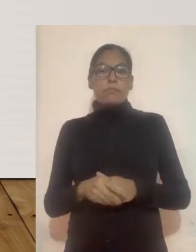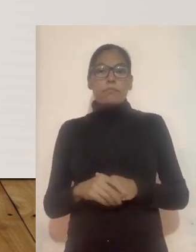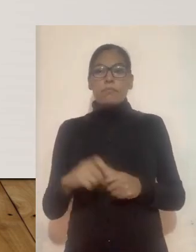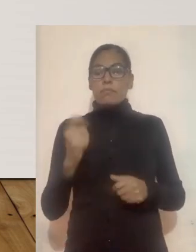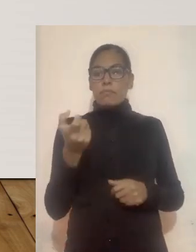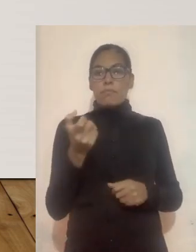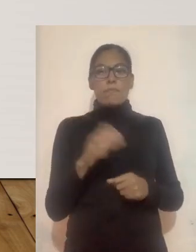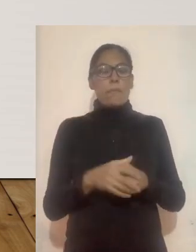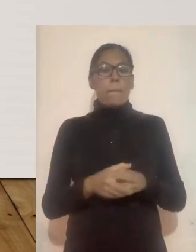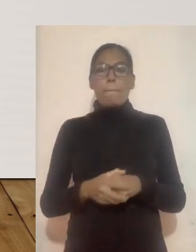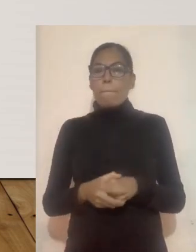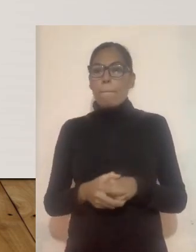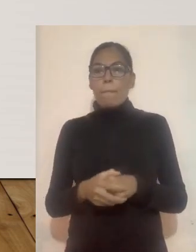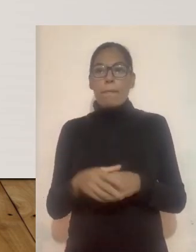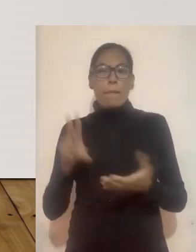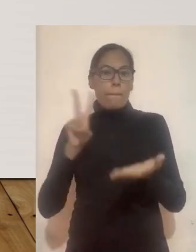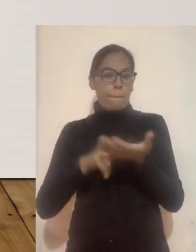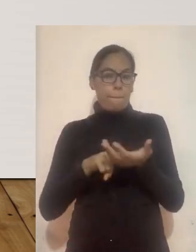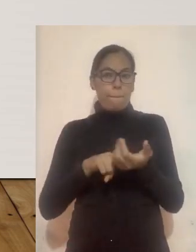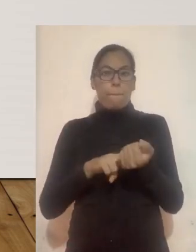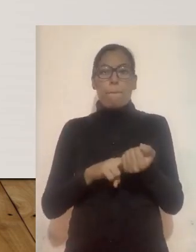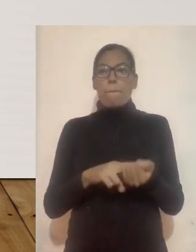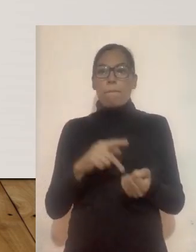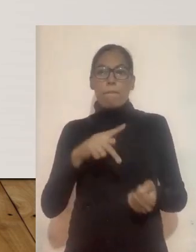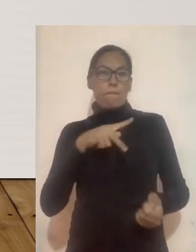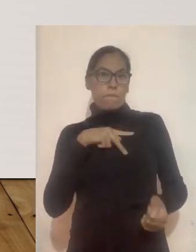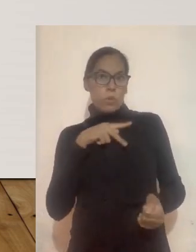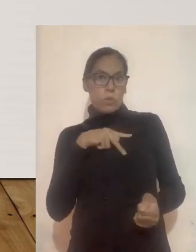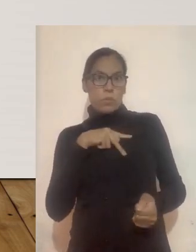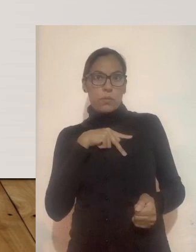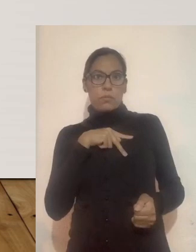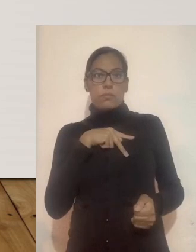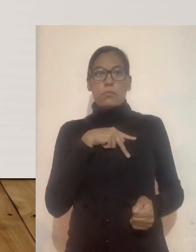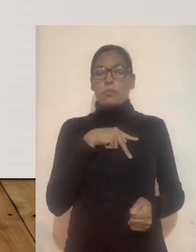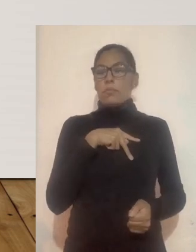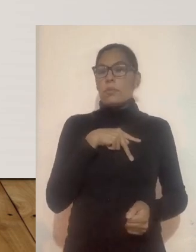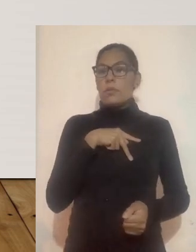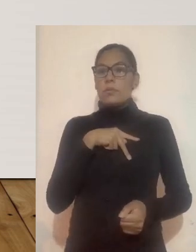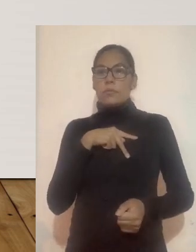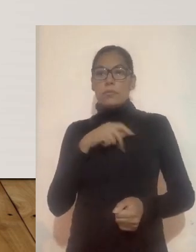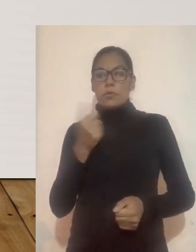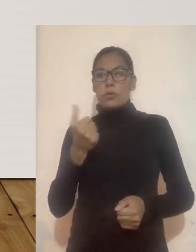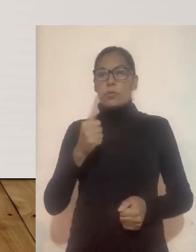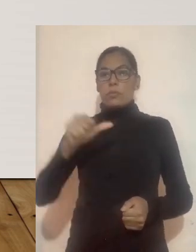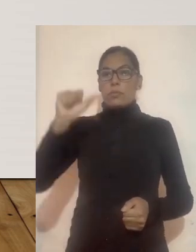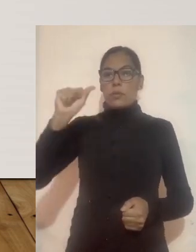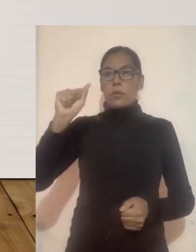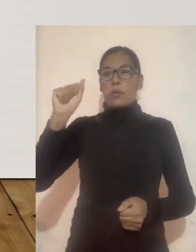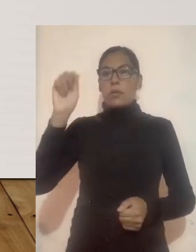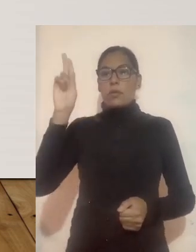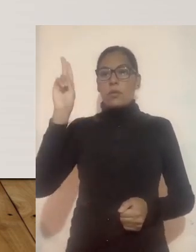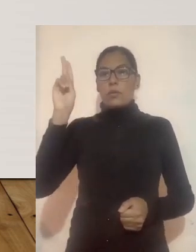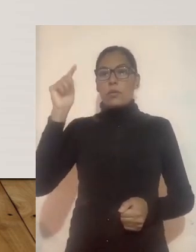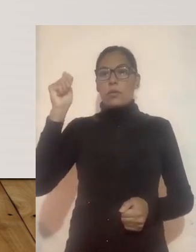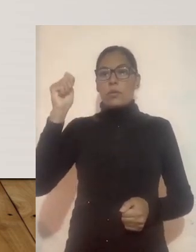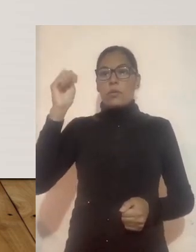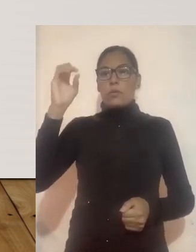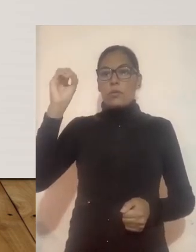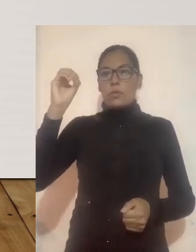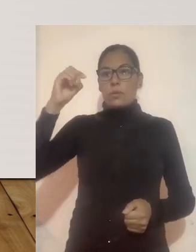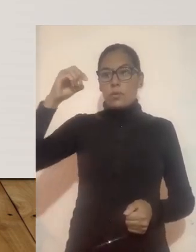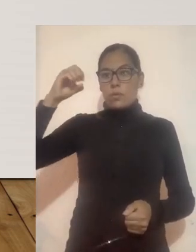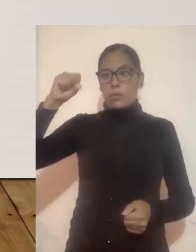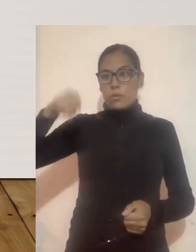la actitud positiva, generada por pensamientos positivos, la